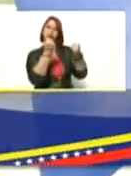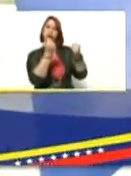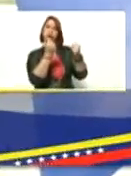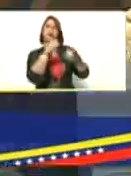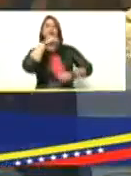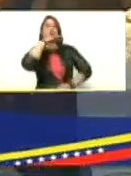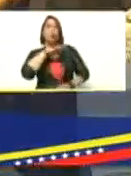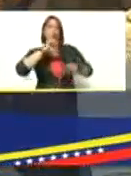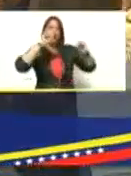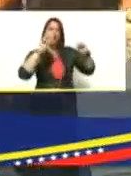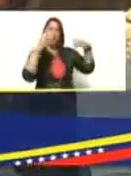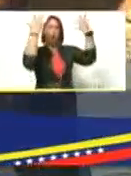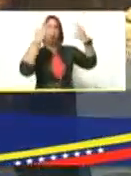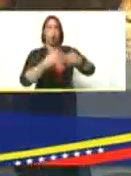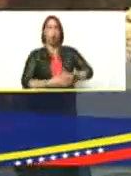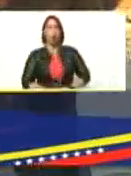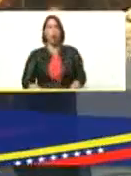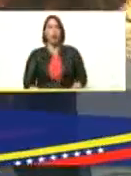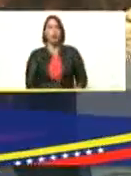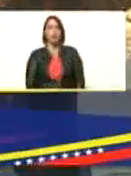historia insurgente.